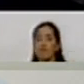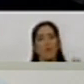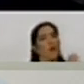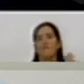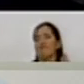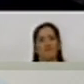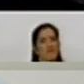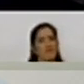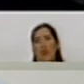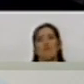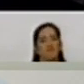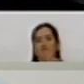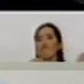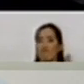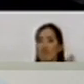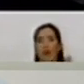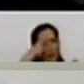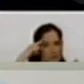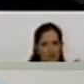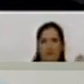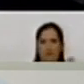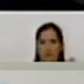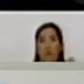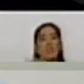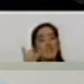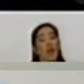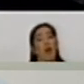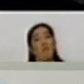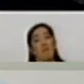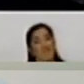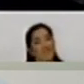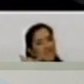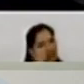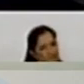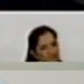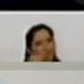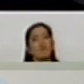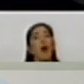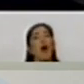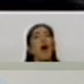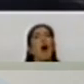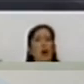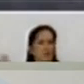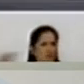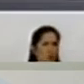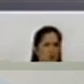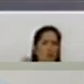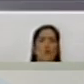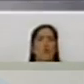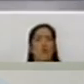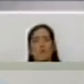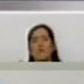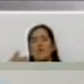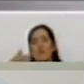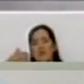piedra, Presidenta de la Nación Argentina, por su indicación los trajimos acá, nos apoyó el G77 con China y hoy nos